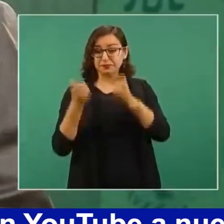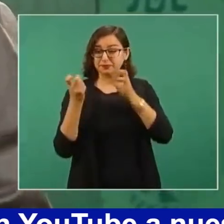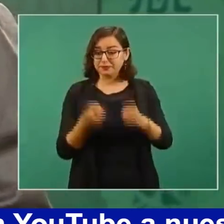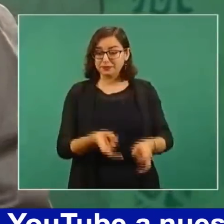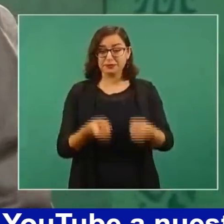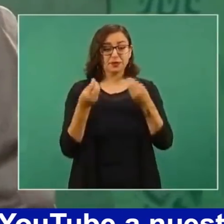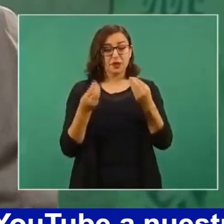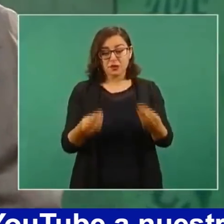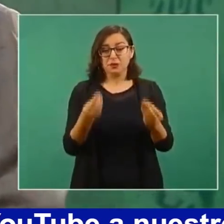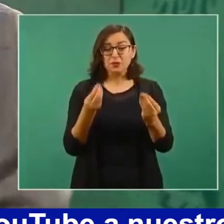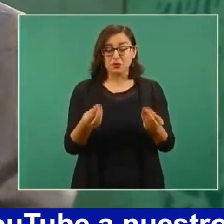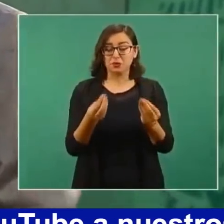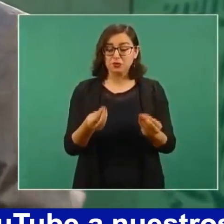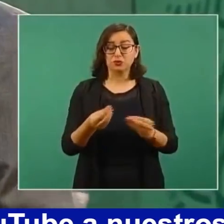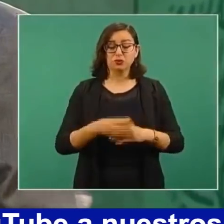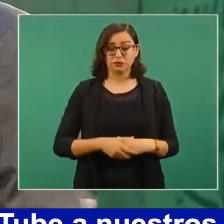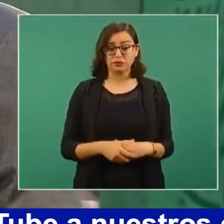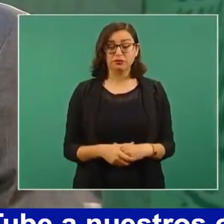bastante.